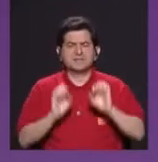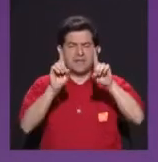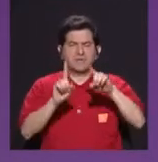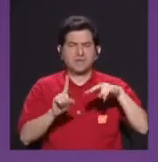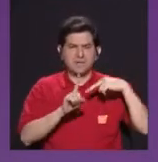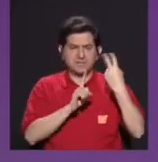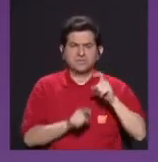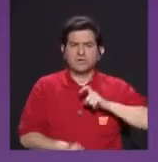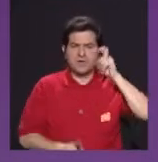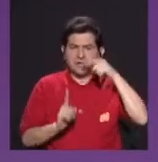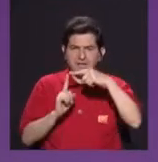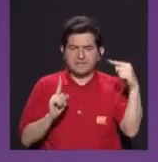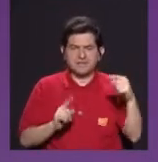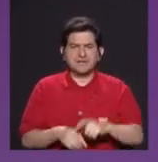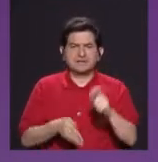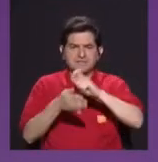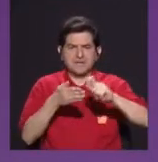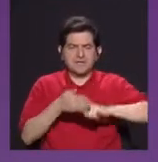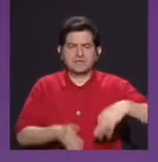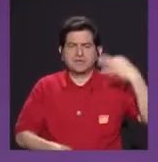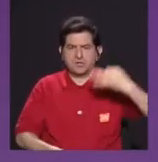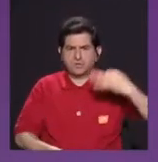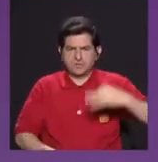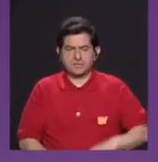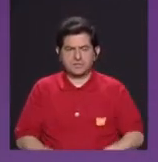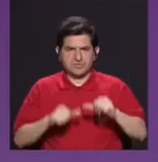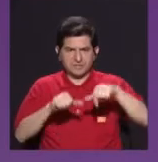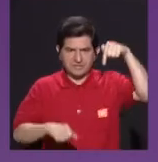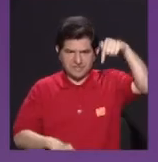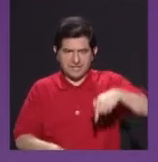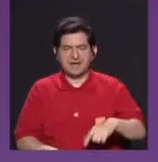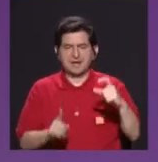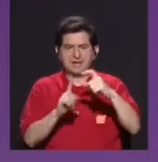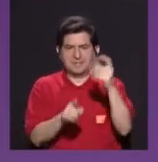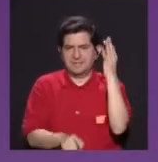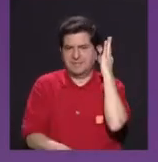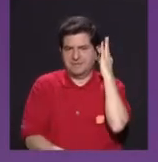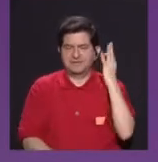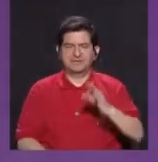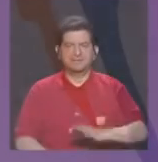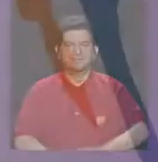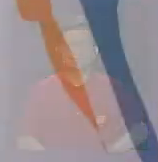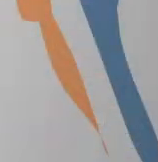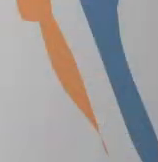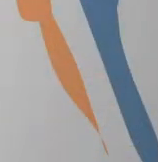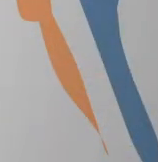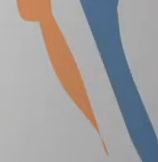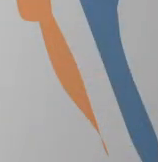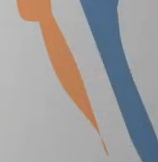género desde la educación formal que desee con nosotros estamos en palabra de mujer